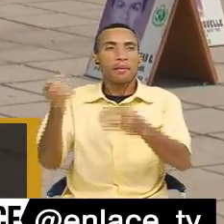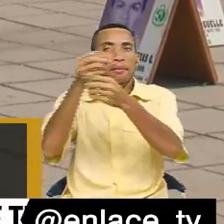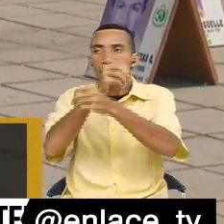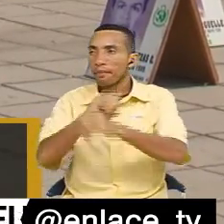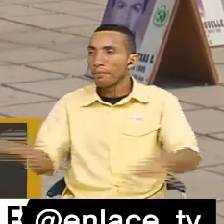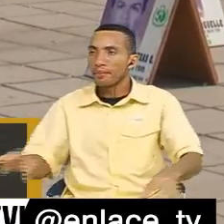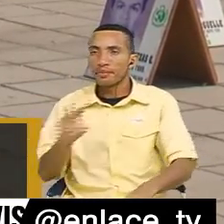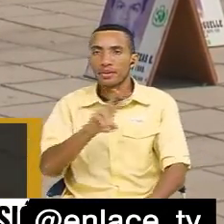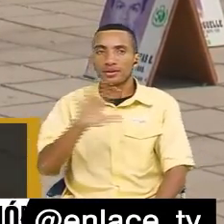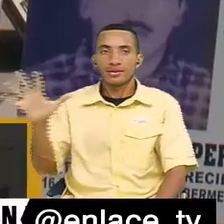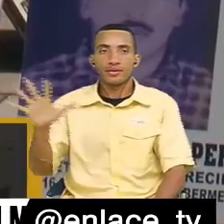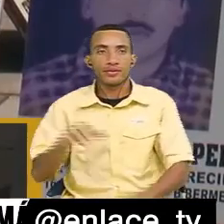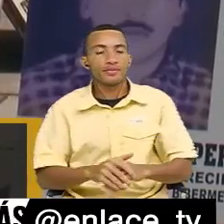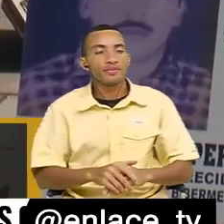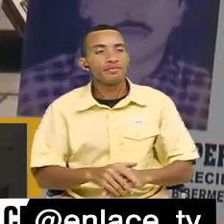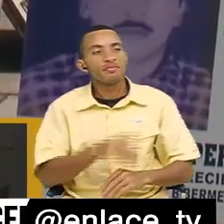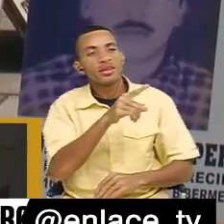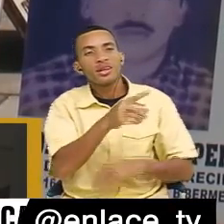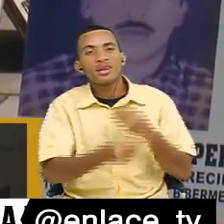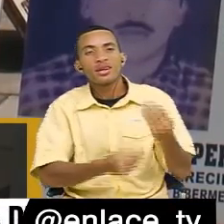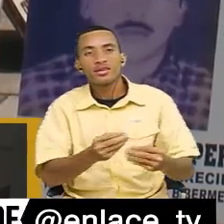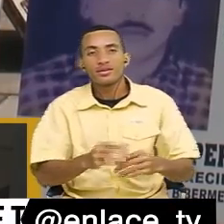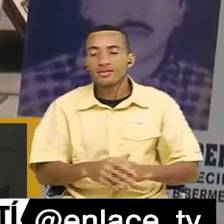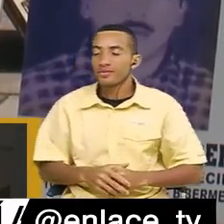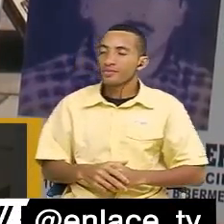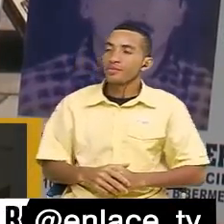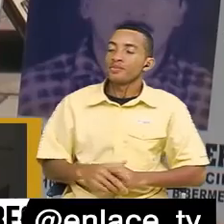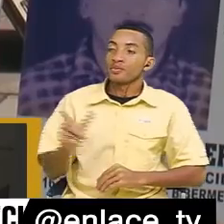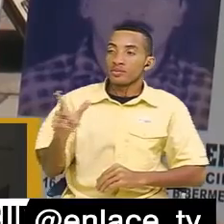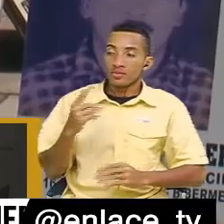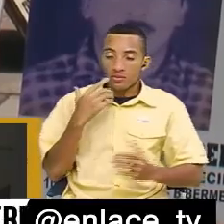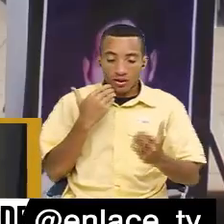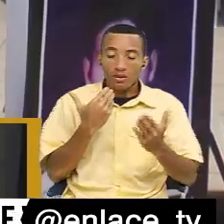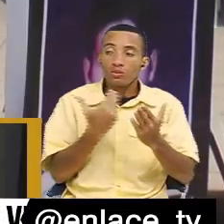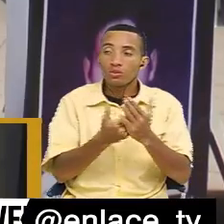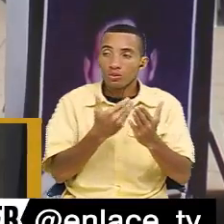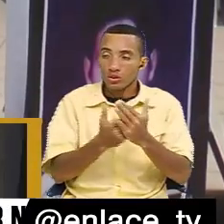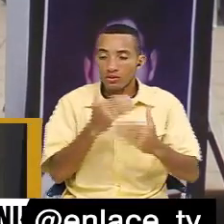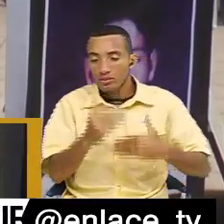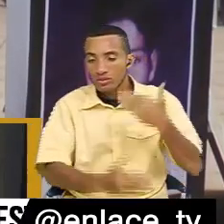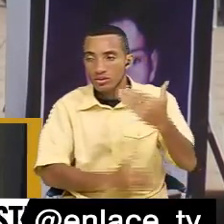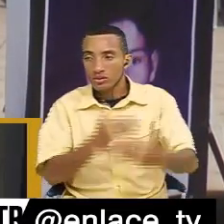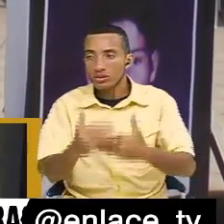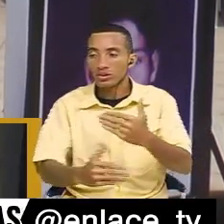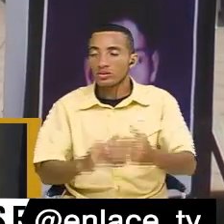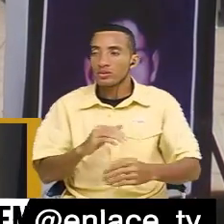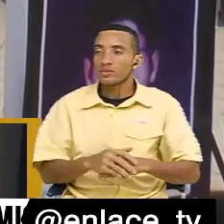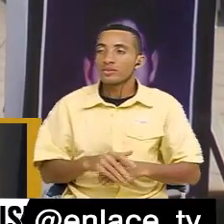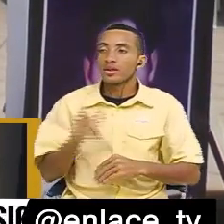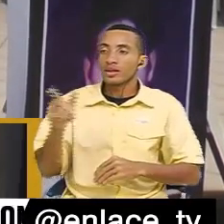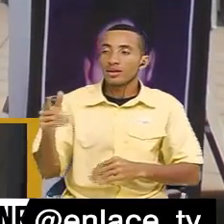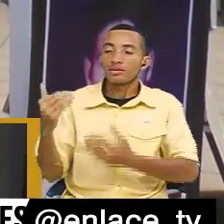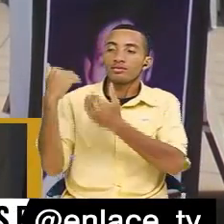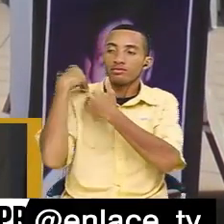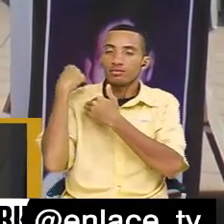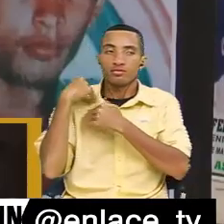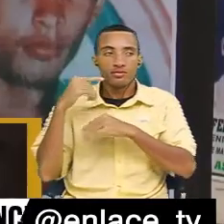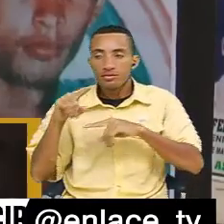jugó él en esa masacre entonces? De acuerdo con las pruebas que aparecen en el proceso, específicamente él se encargó de